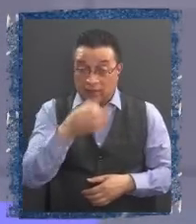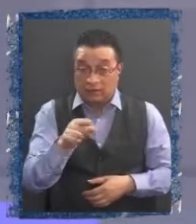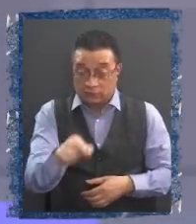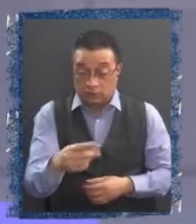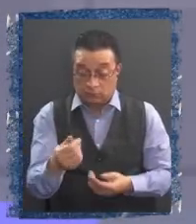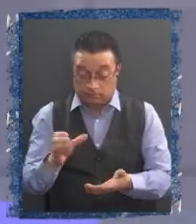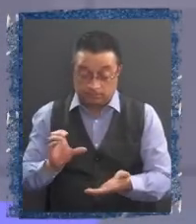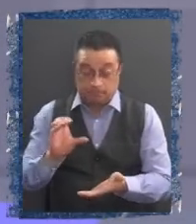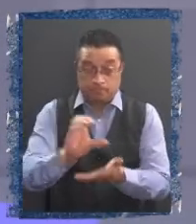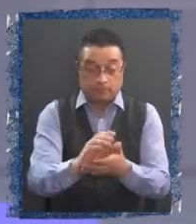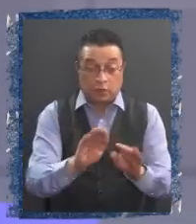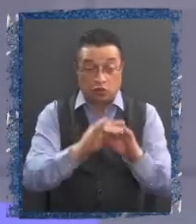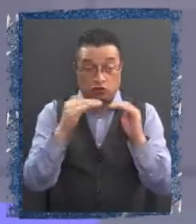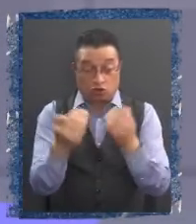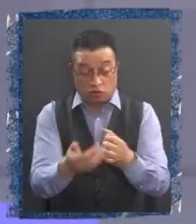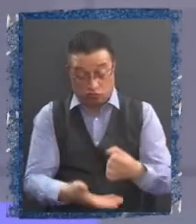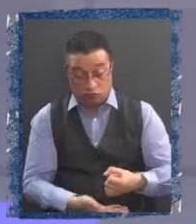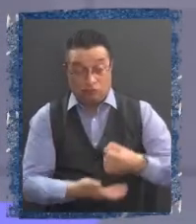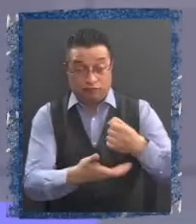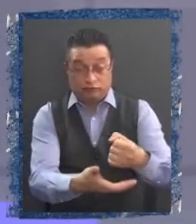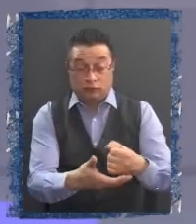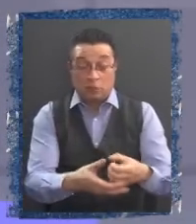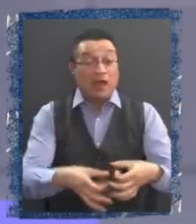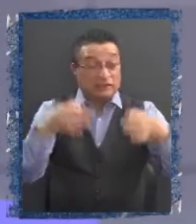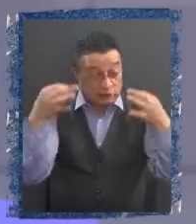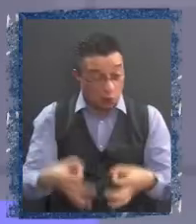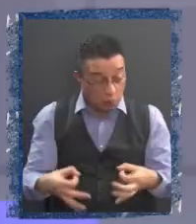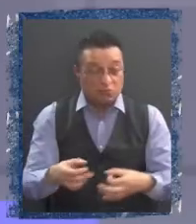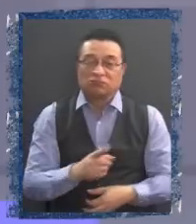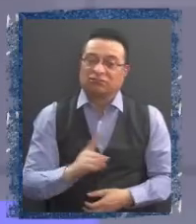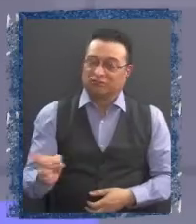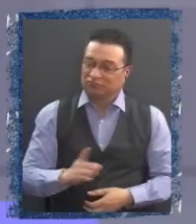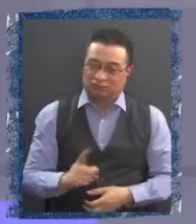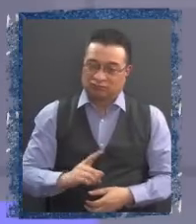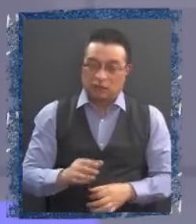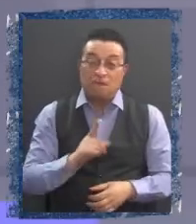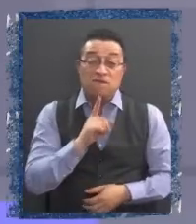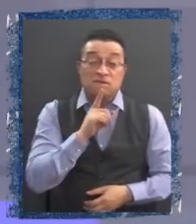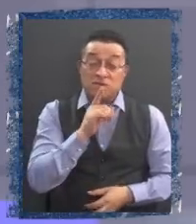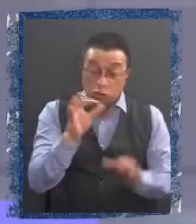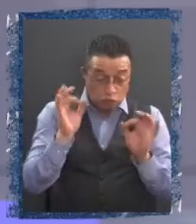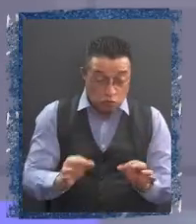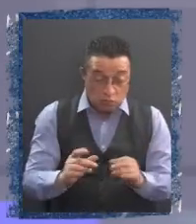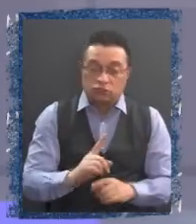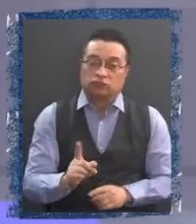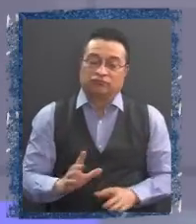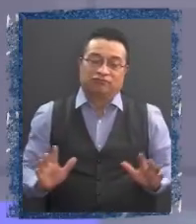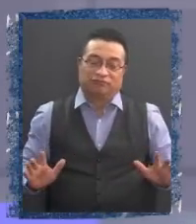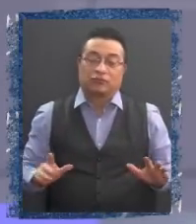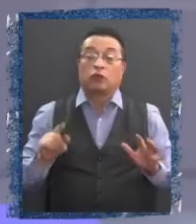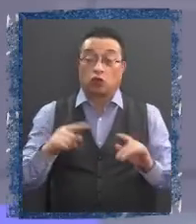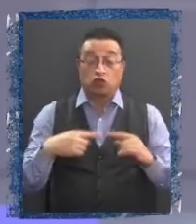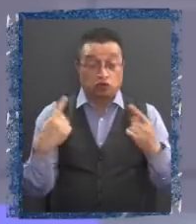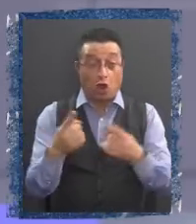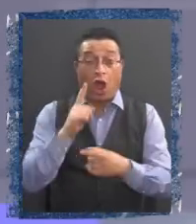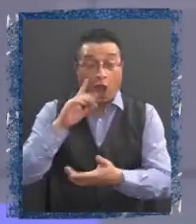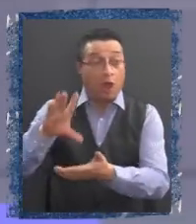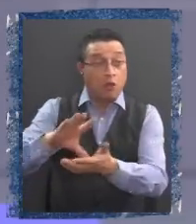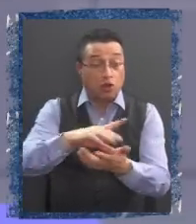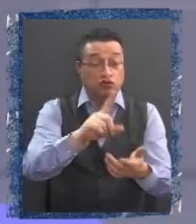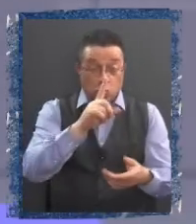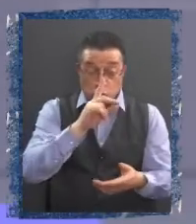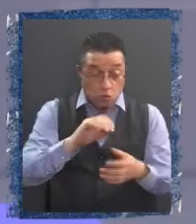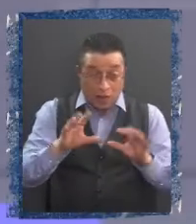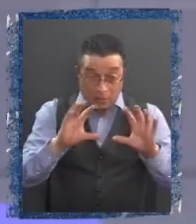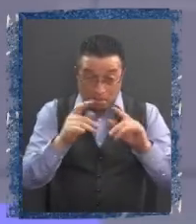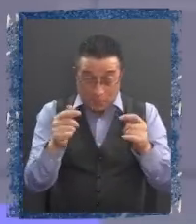van todos a un fondo común no asegura absolutamente nada. No asegura mayor eficiencia. De hecho, los países que administran todo en conjunto supuestamente son